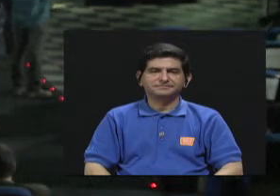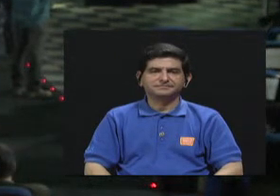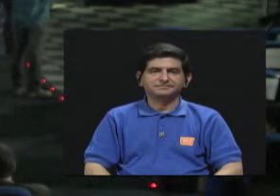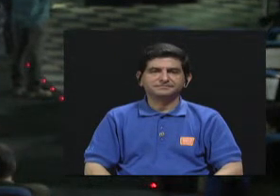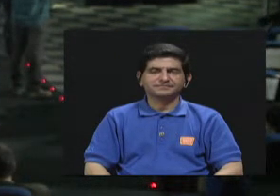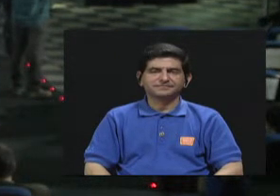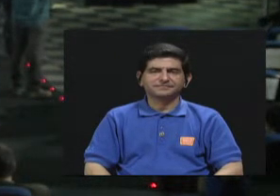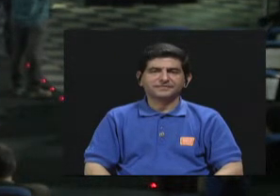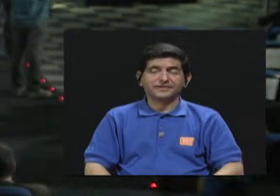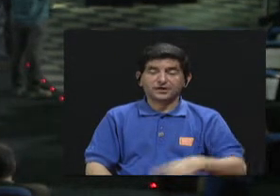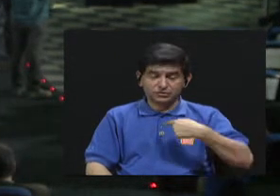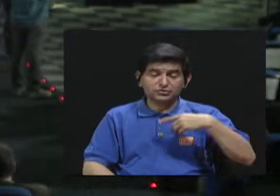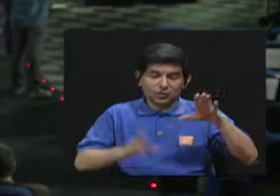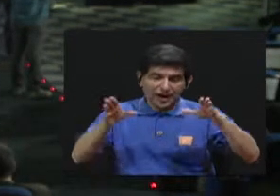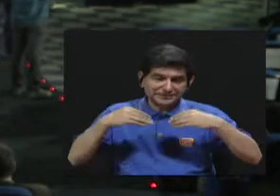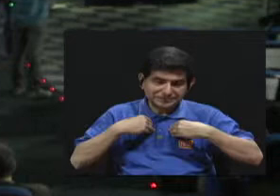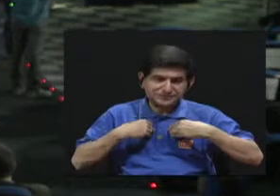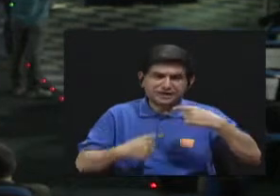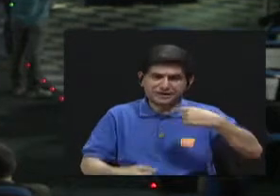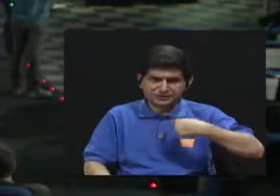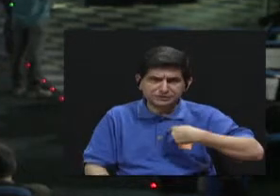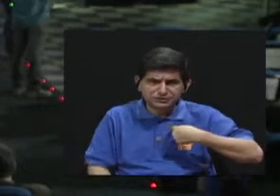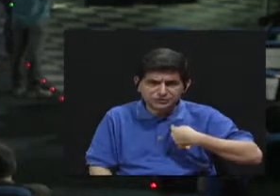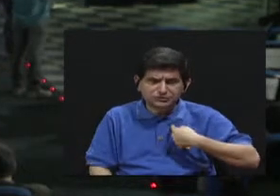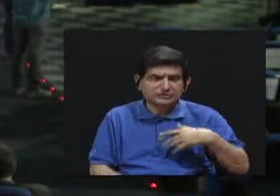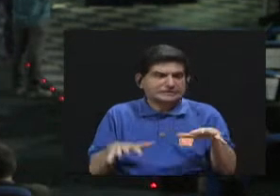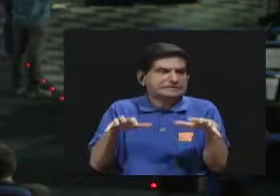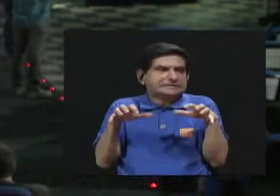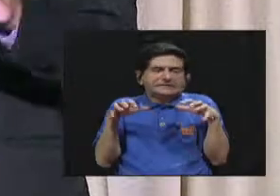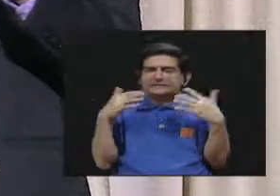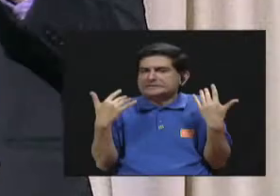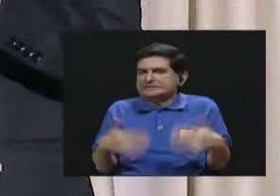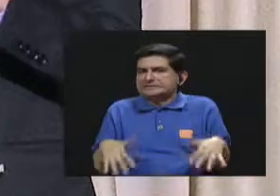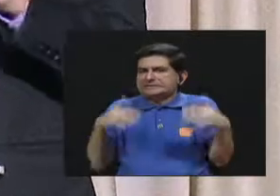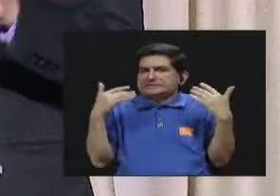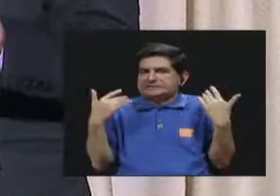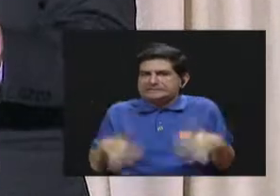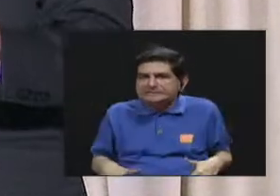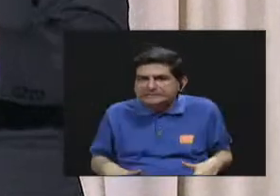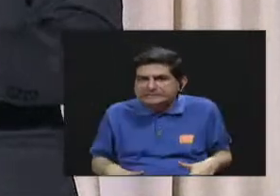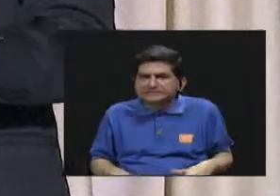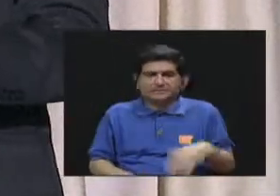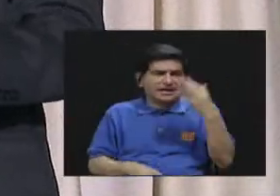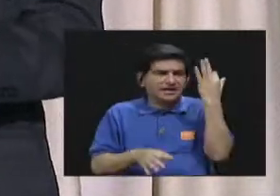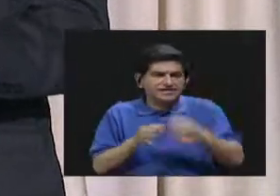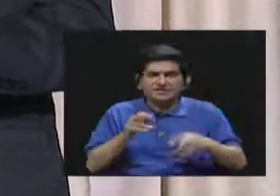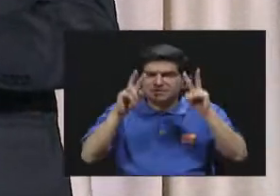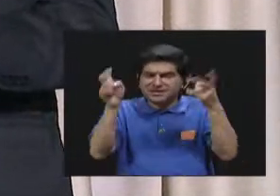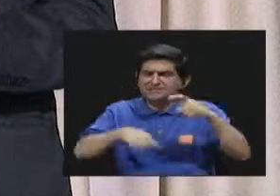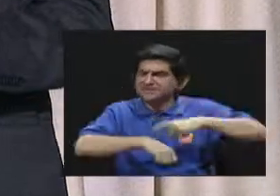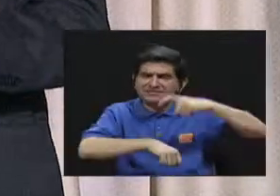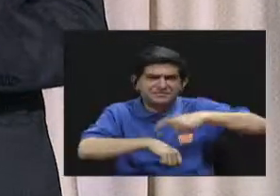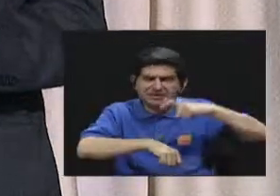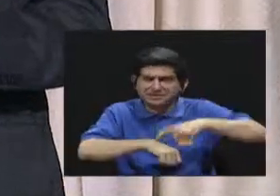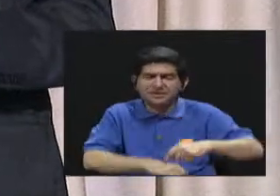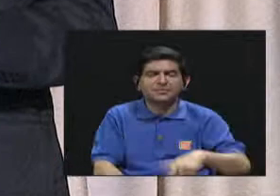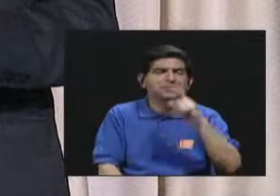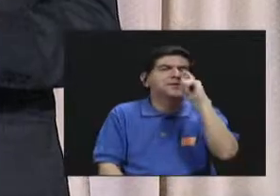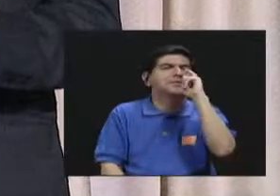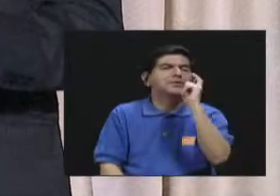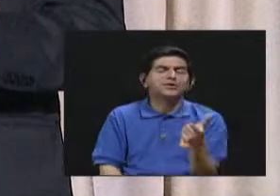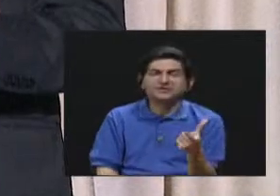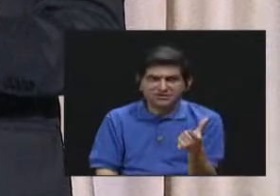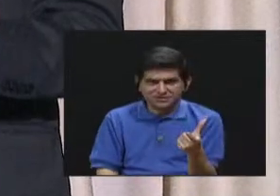Tengo que admitir que yo estuve muy estresado durante era simplemente por un tema tiempo, por dicha